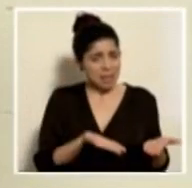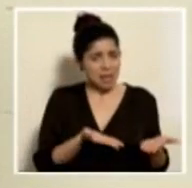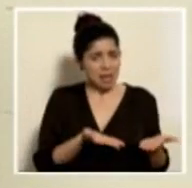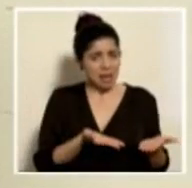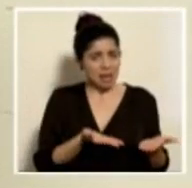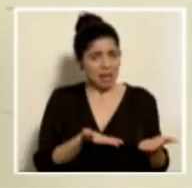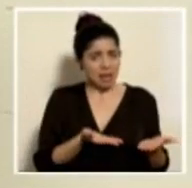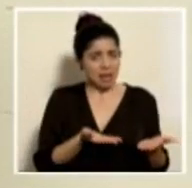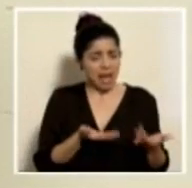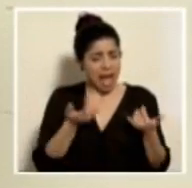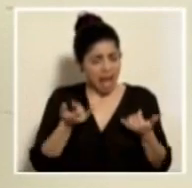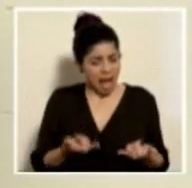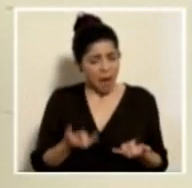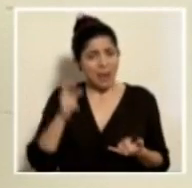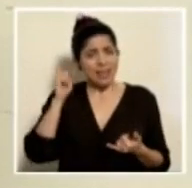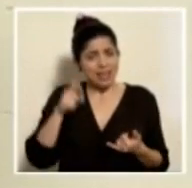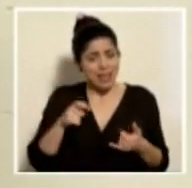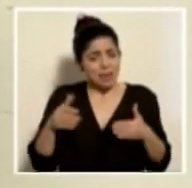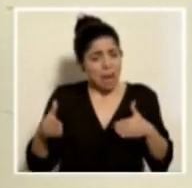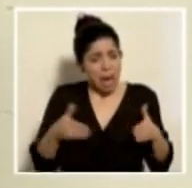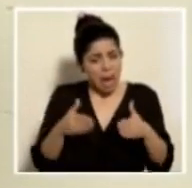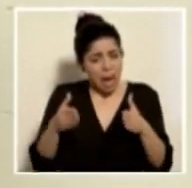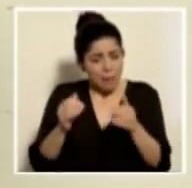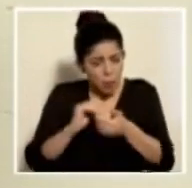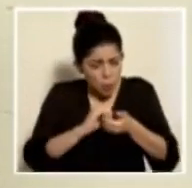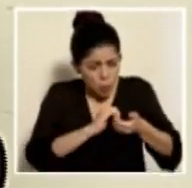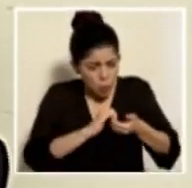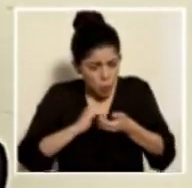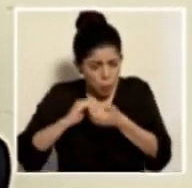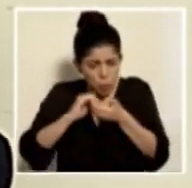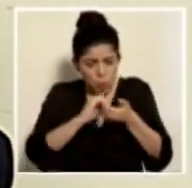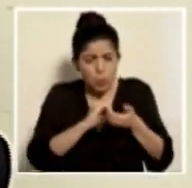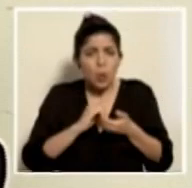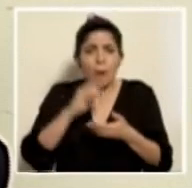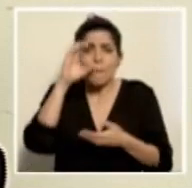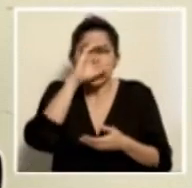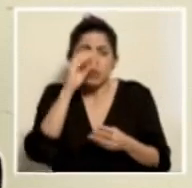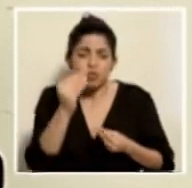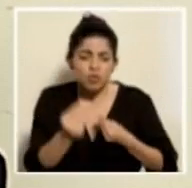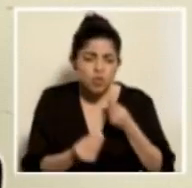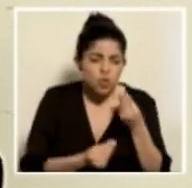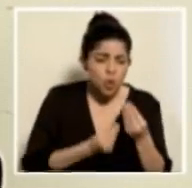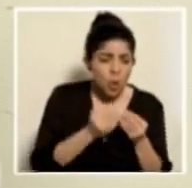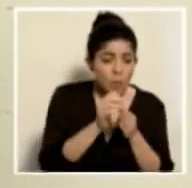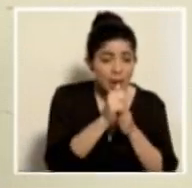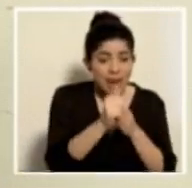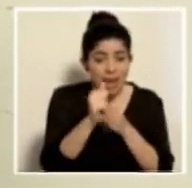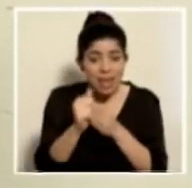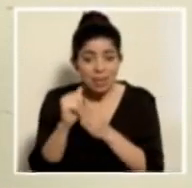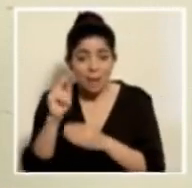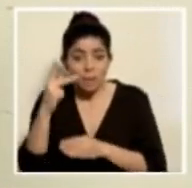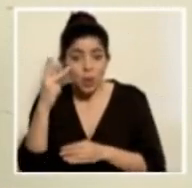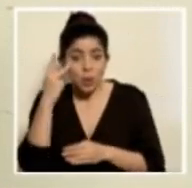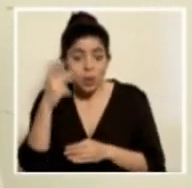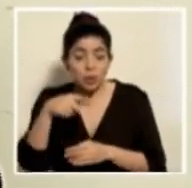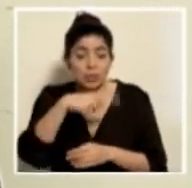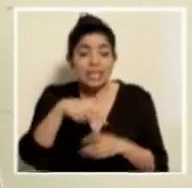Tenemos que encaminarnos en esa unión a fortalecer todos estos liderazgos políticos que busquen